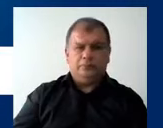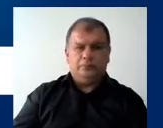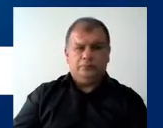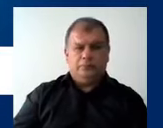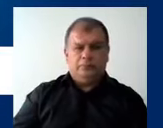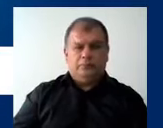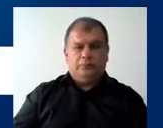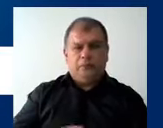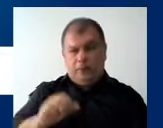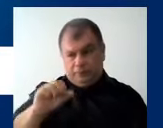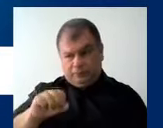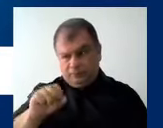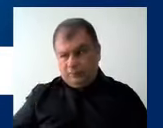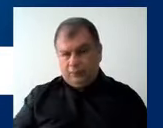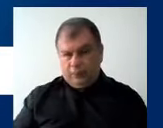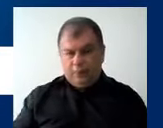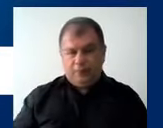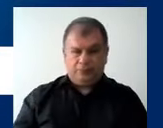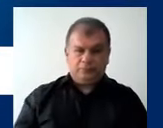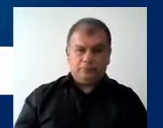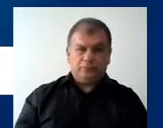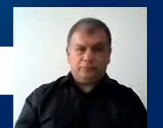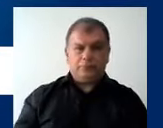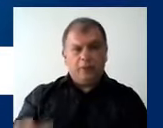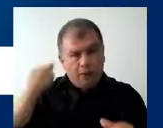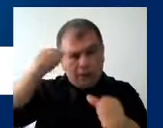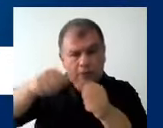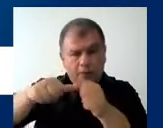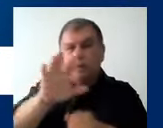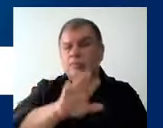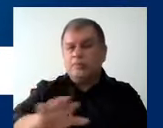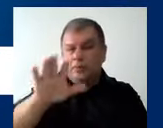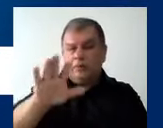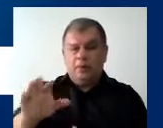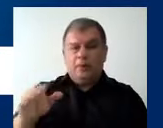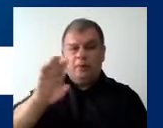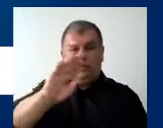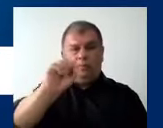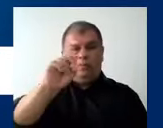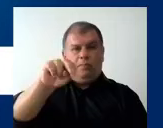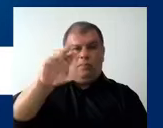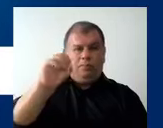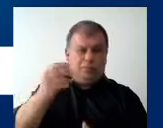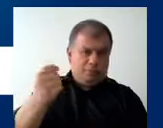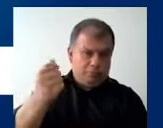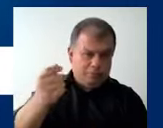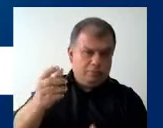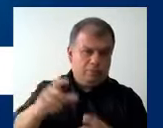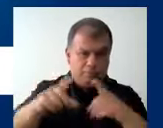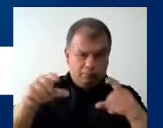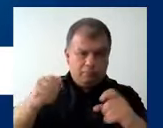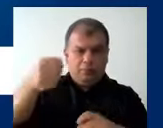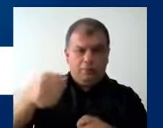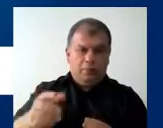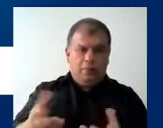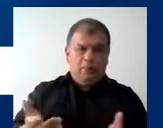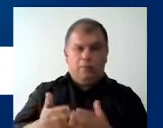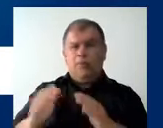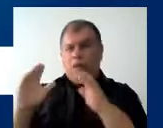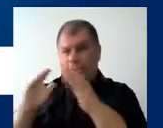Sí, a ver, recuerden ustedes que los bonos fueron bonos por